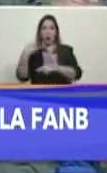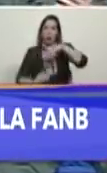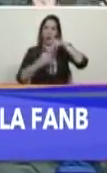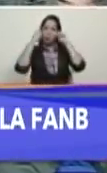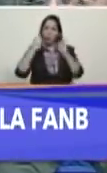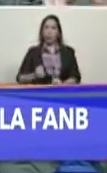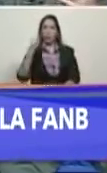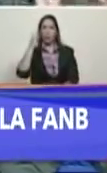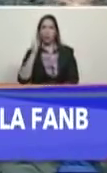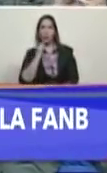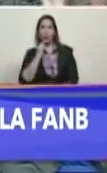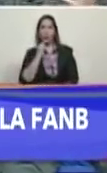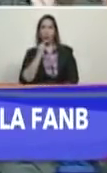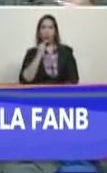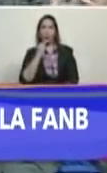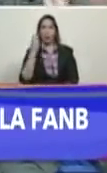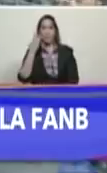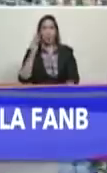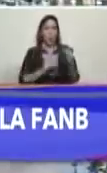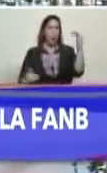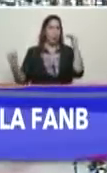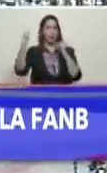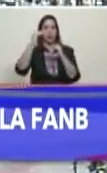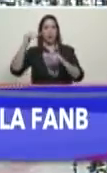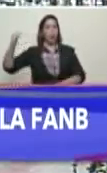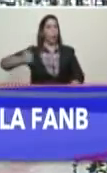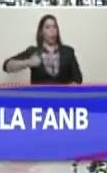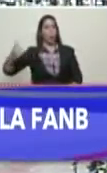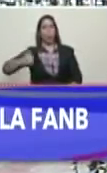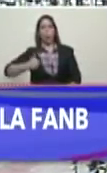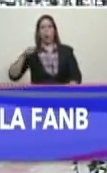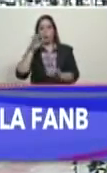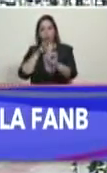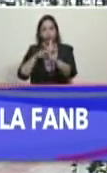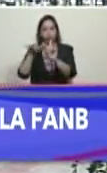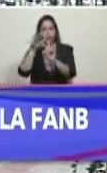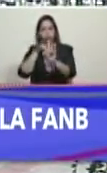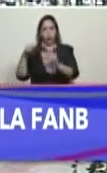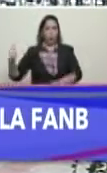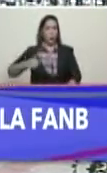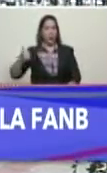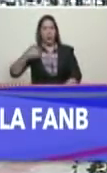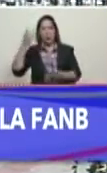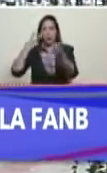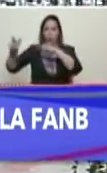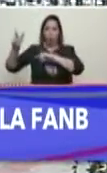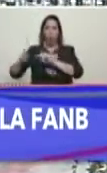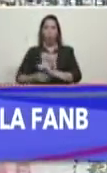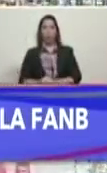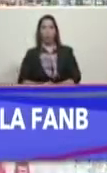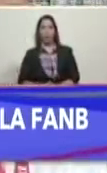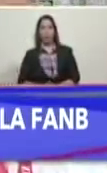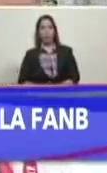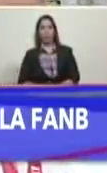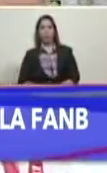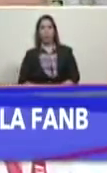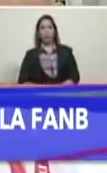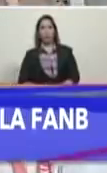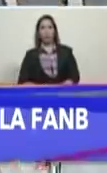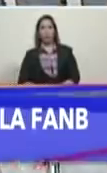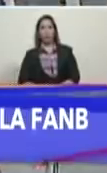revolución bolivariana, por encima de cualquier intriga, de cualquier traidor, de cualquier traidora que surja.